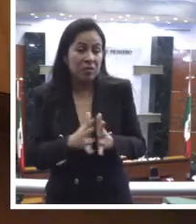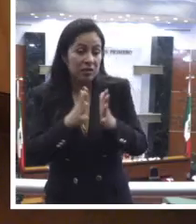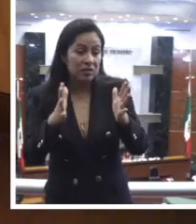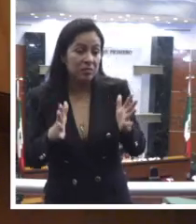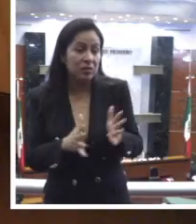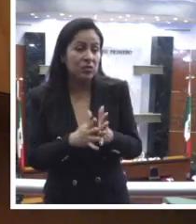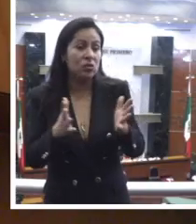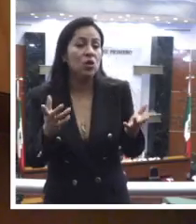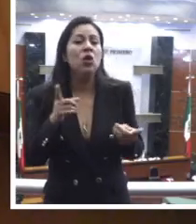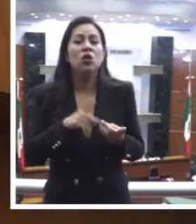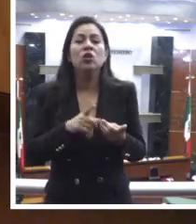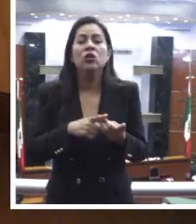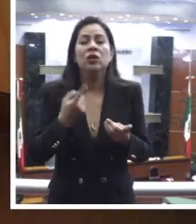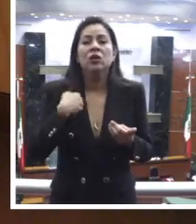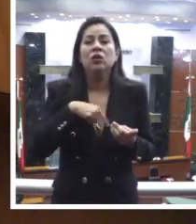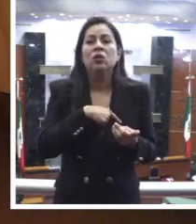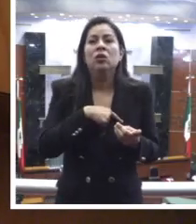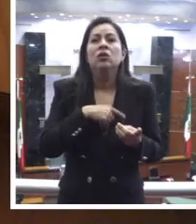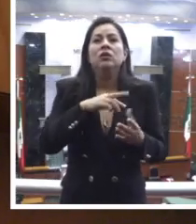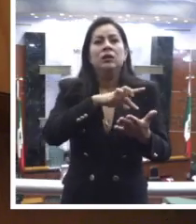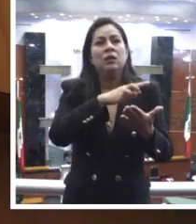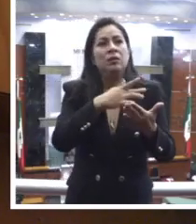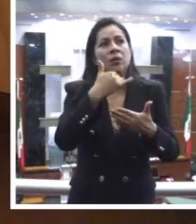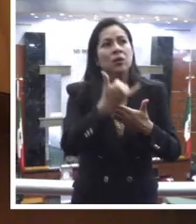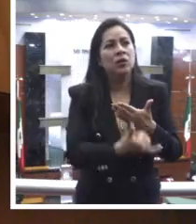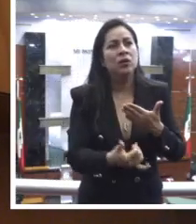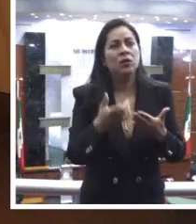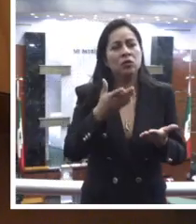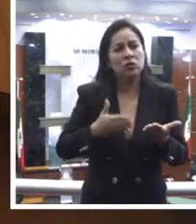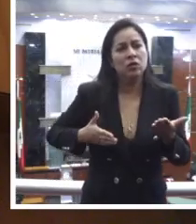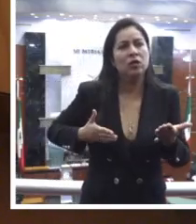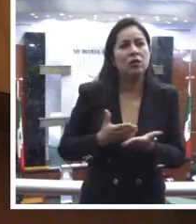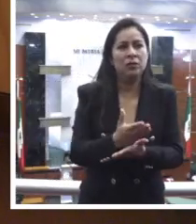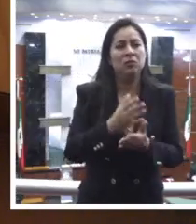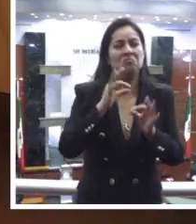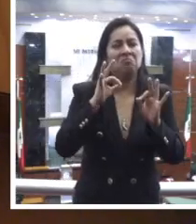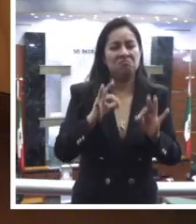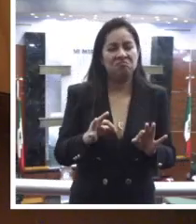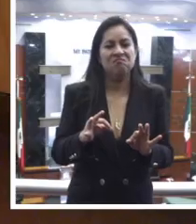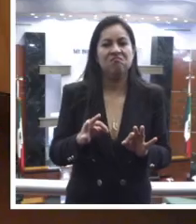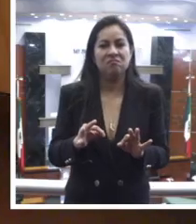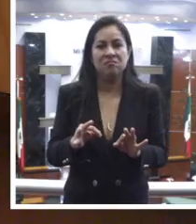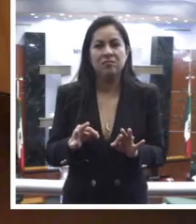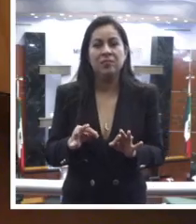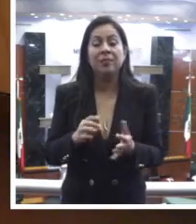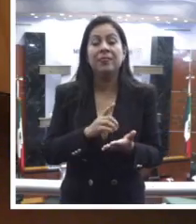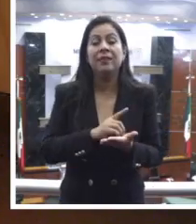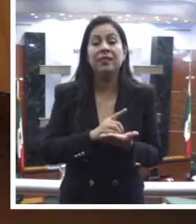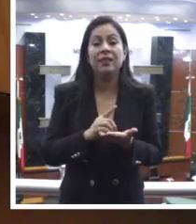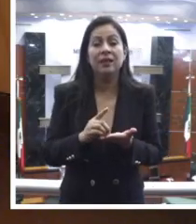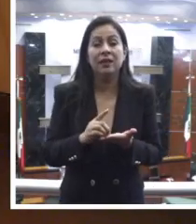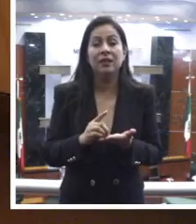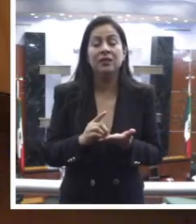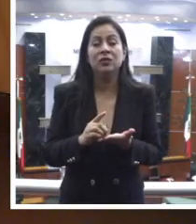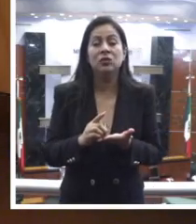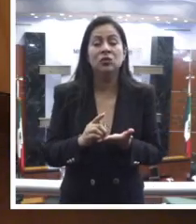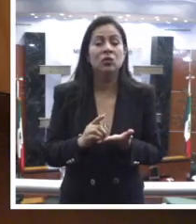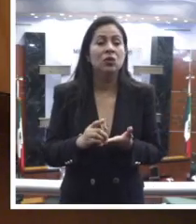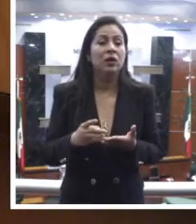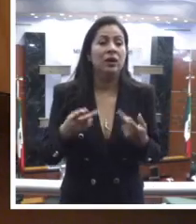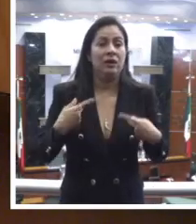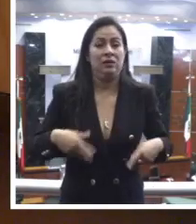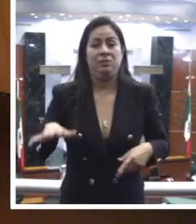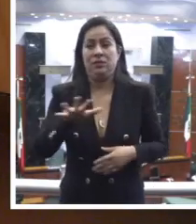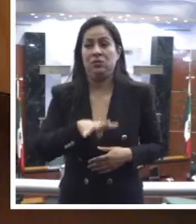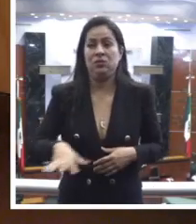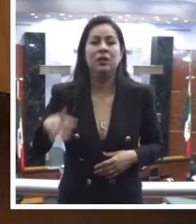participativas, donde hemos centrado en proyectos que aseguren el acceso y el efectivo derecho de a las y los